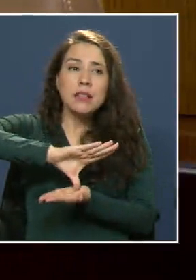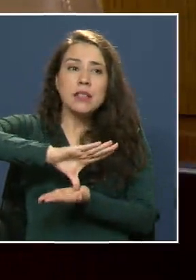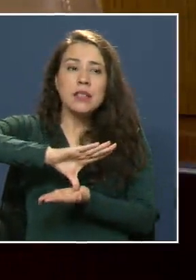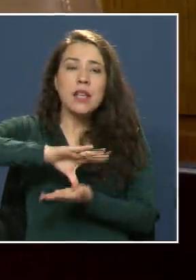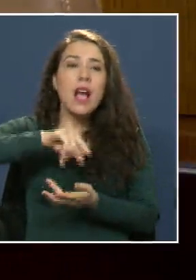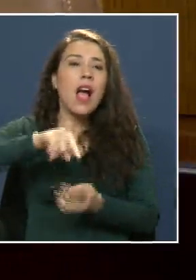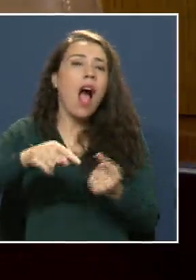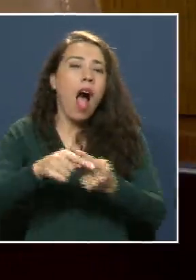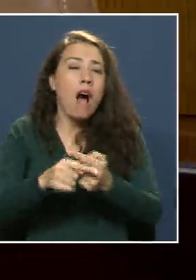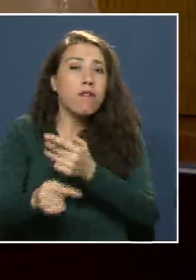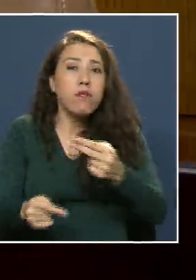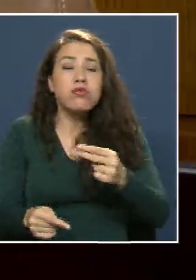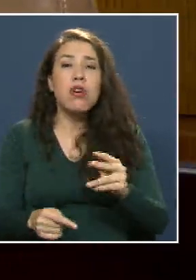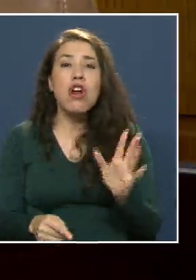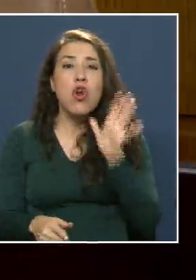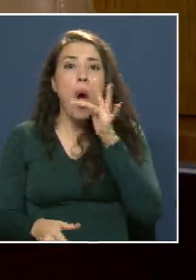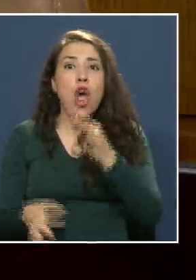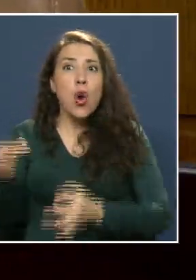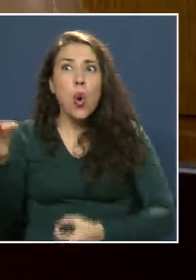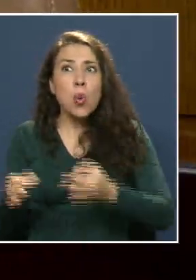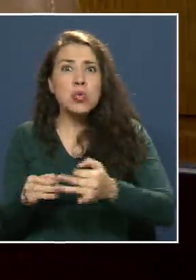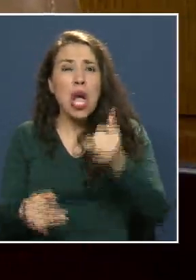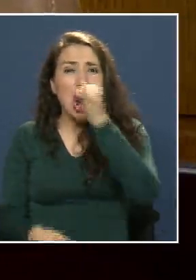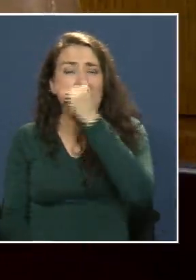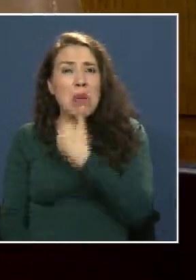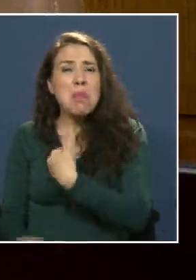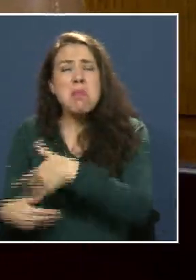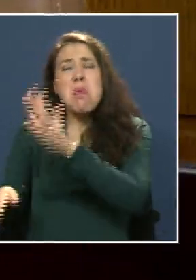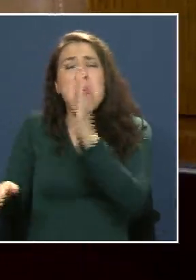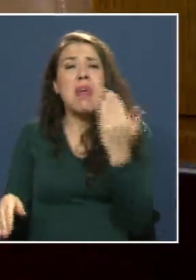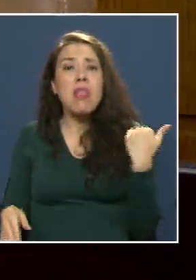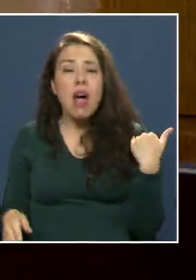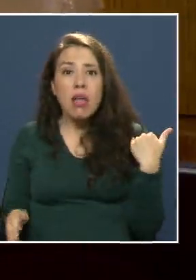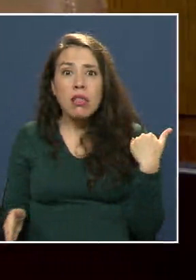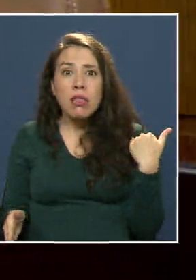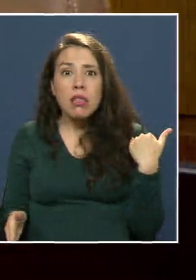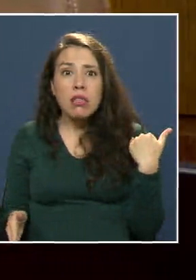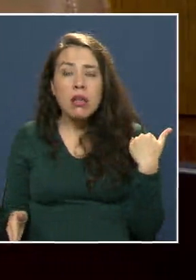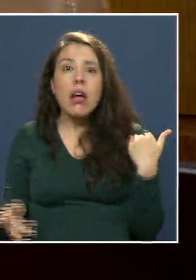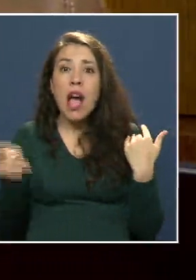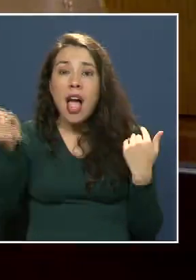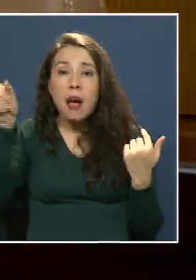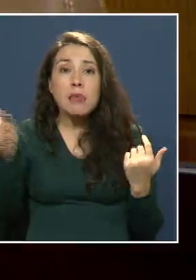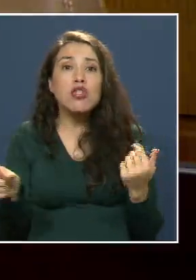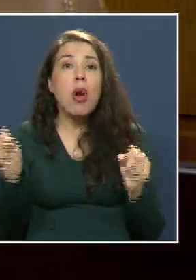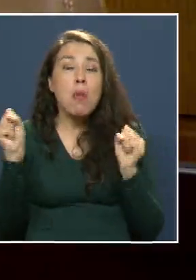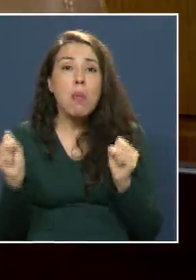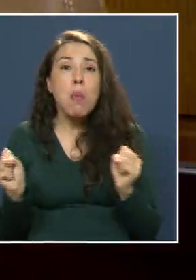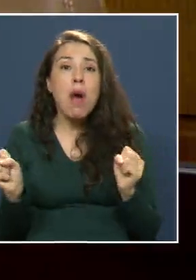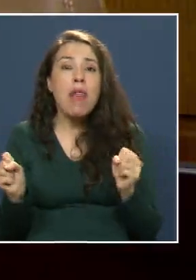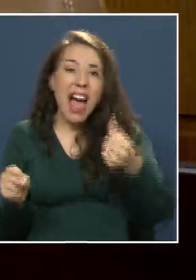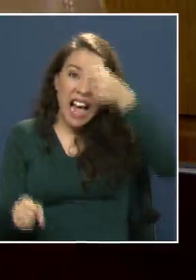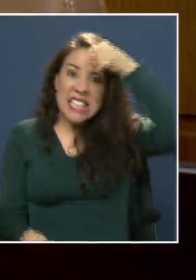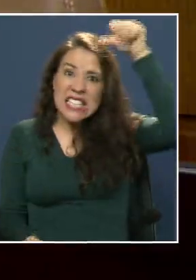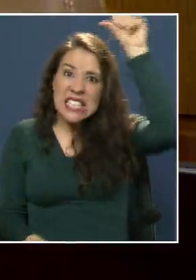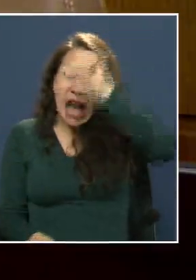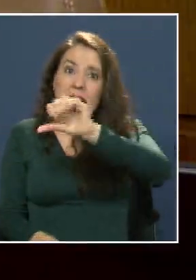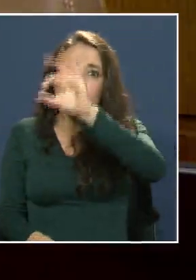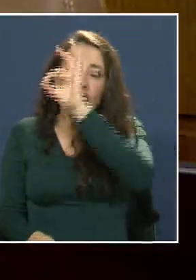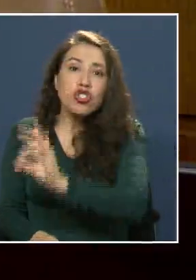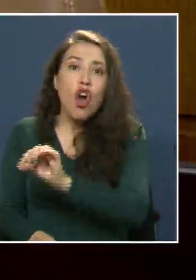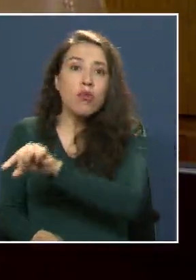en impunidad absoluta frente a estas situaciones puedan tener las condenas que se